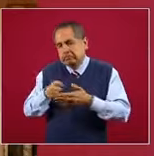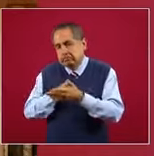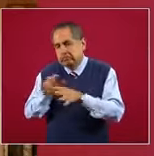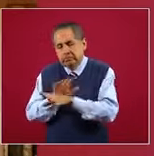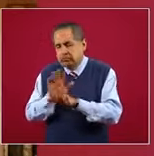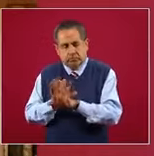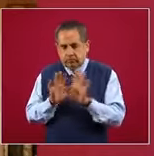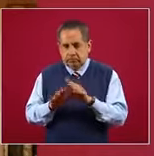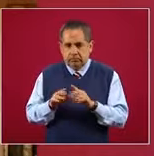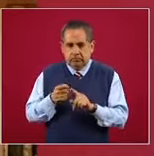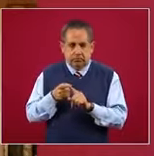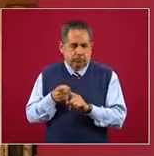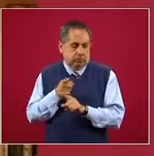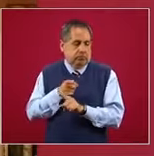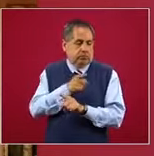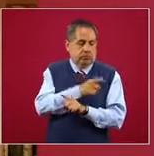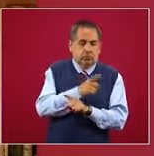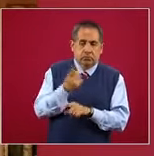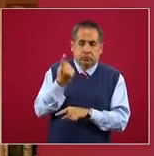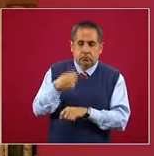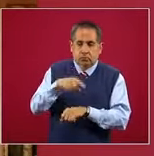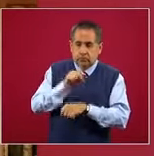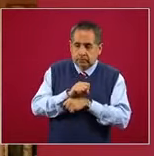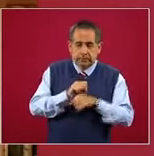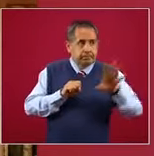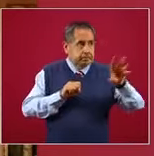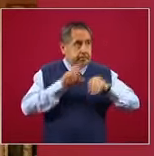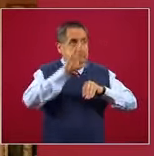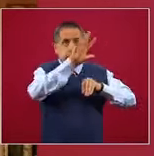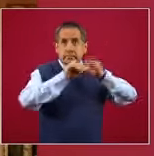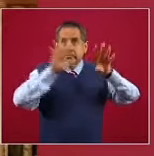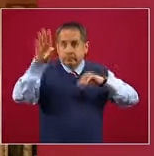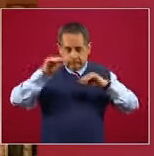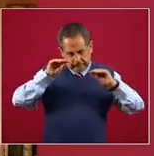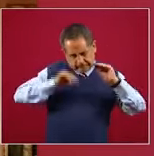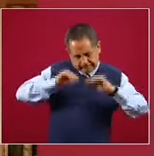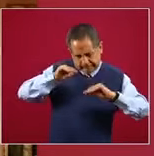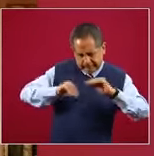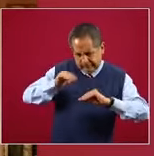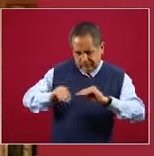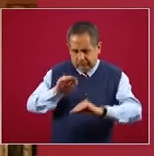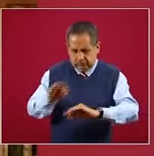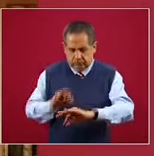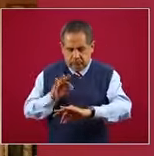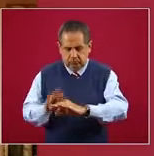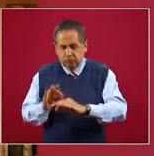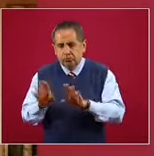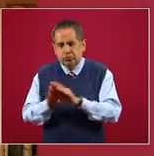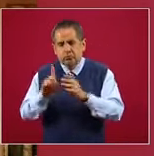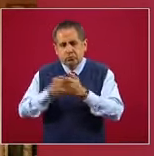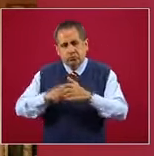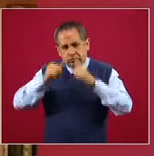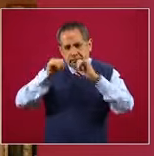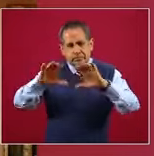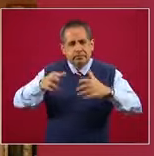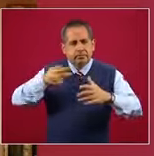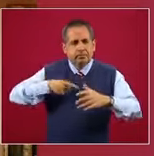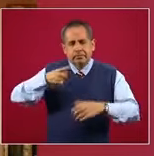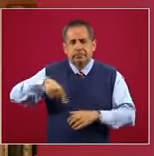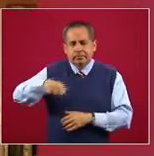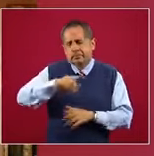están integrando los casos más recientes, ya sea por notificación o ya sea por demanda de atención médica de las